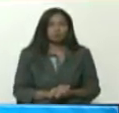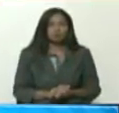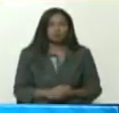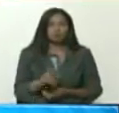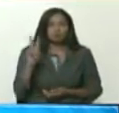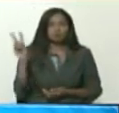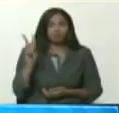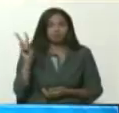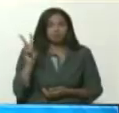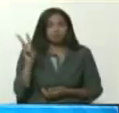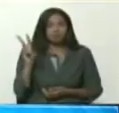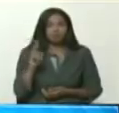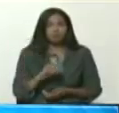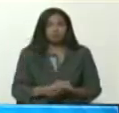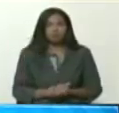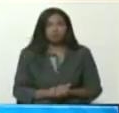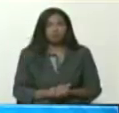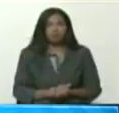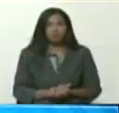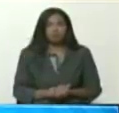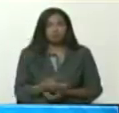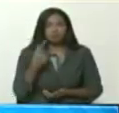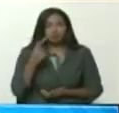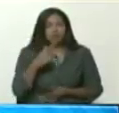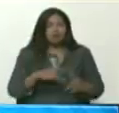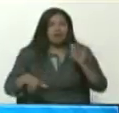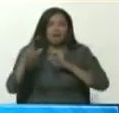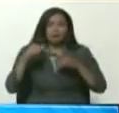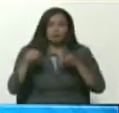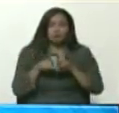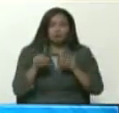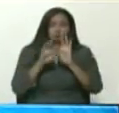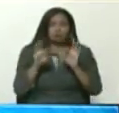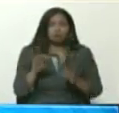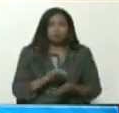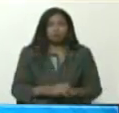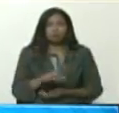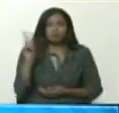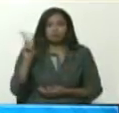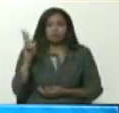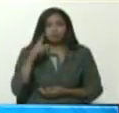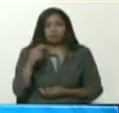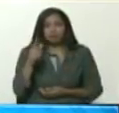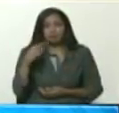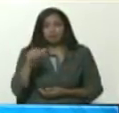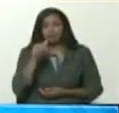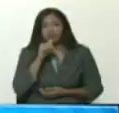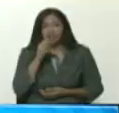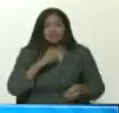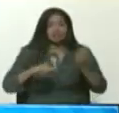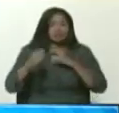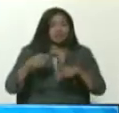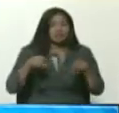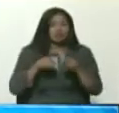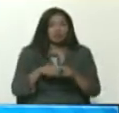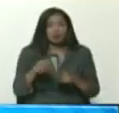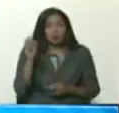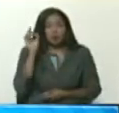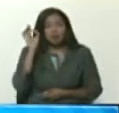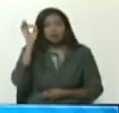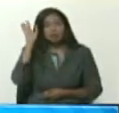Venezuela tiene quien la ame y Venezuela tiene quien la defienda, con